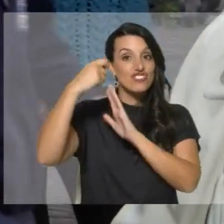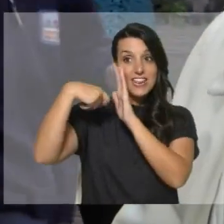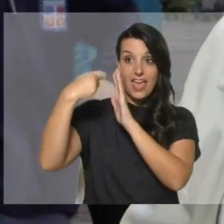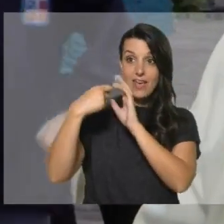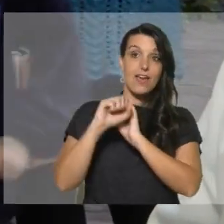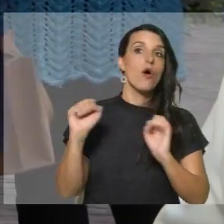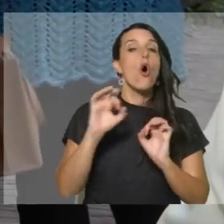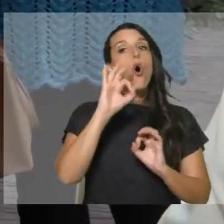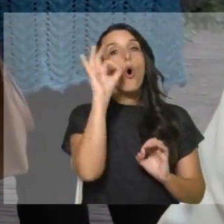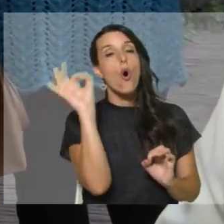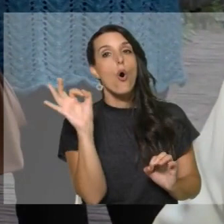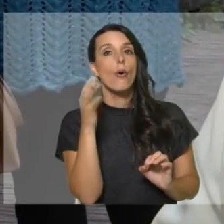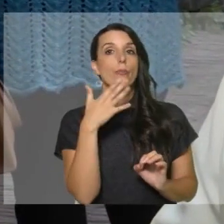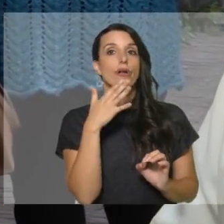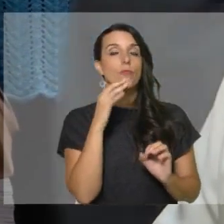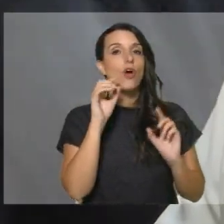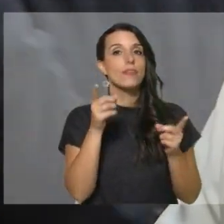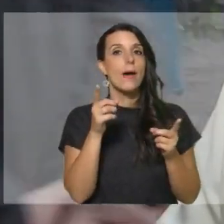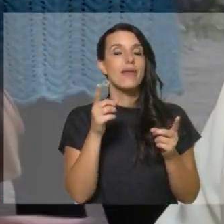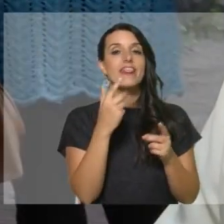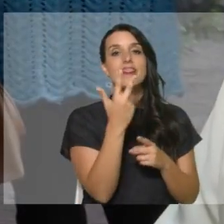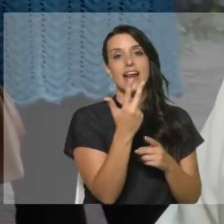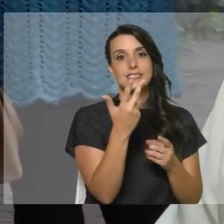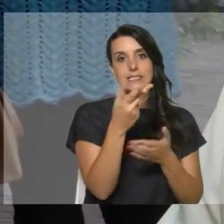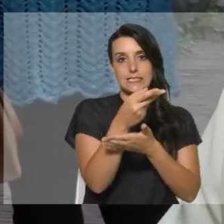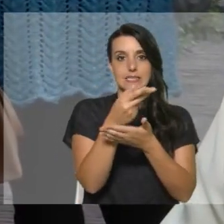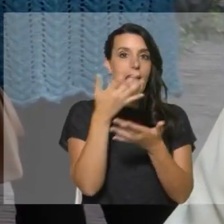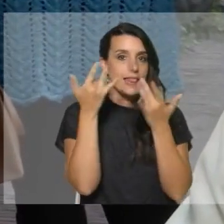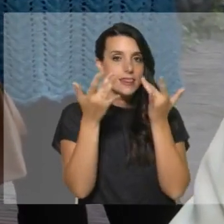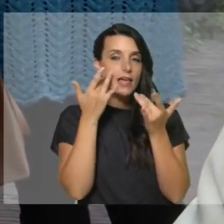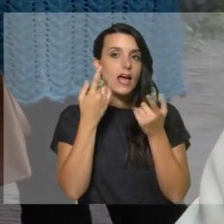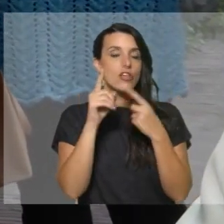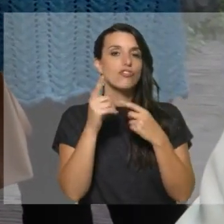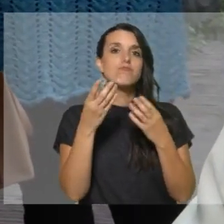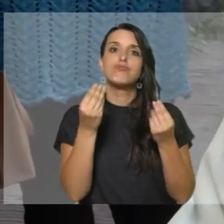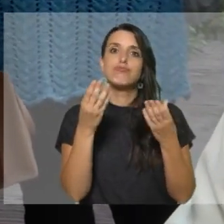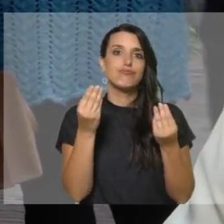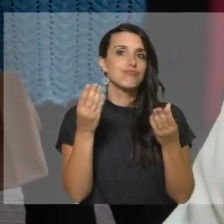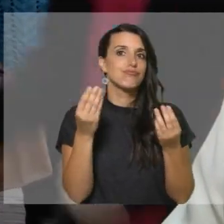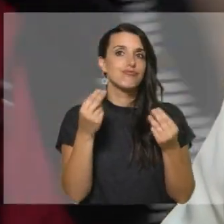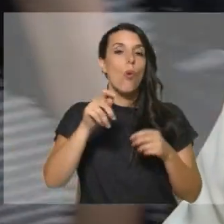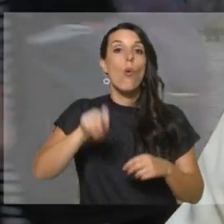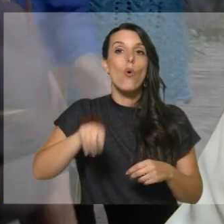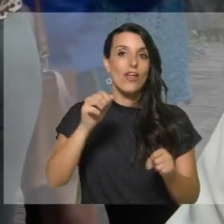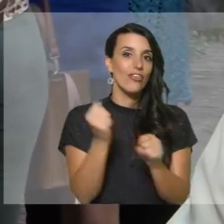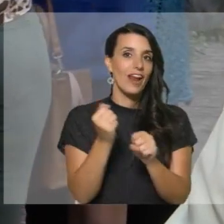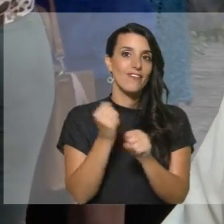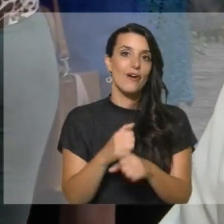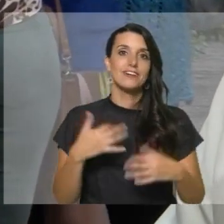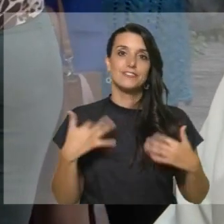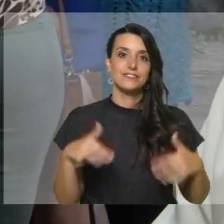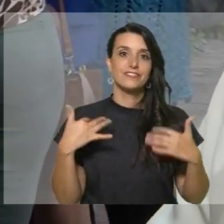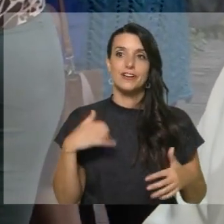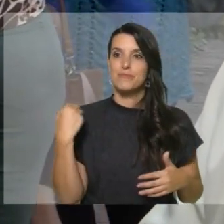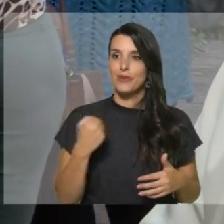Audiovisual. Podrían ser hasta una serie de tres obras. O sea que la producción es numerosa y el trabajo de este jurado ha sido muy